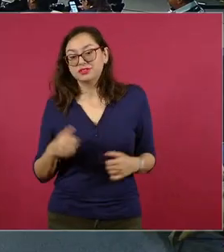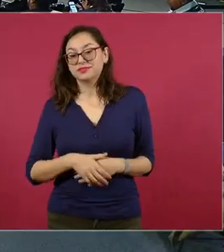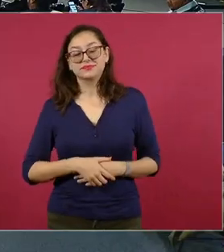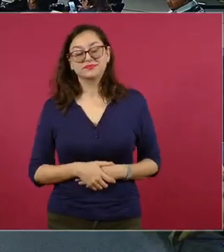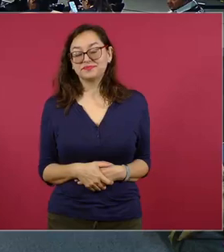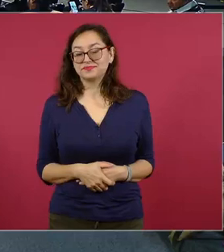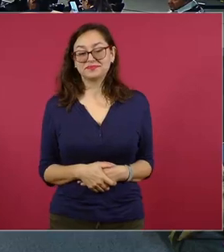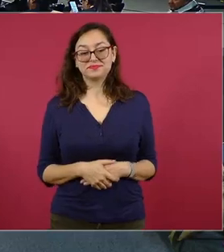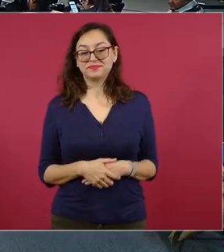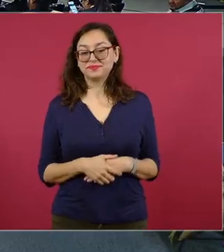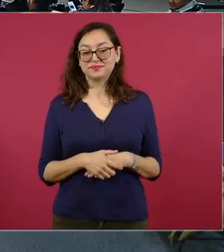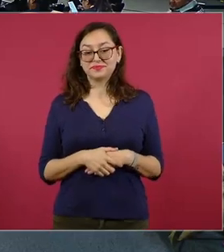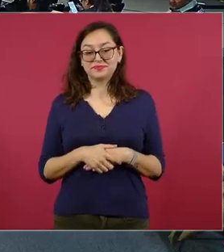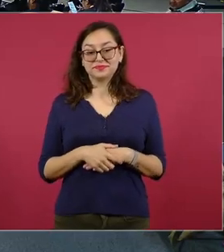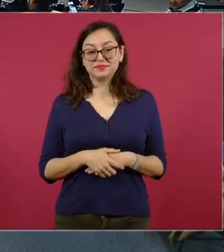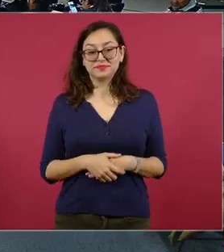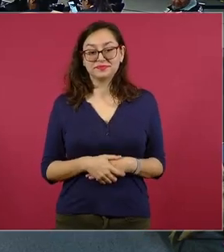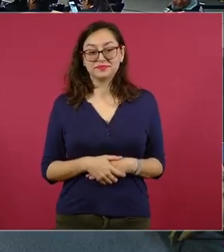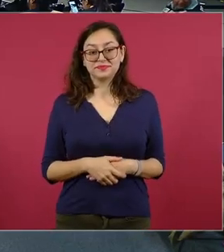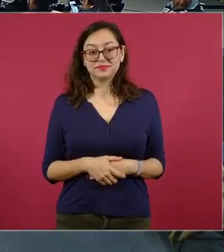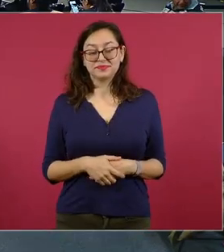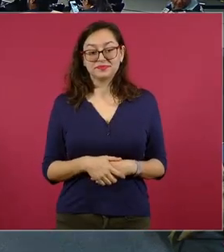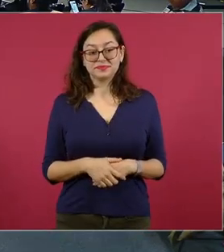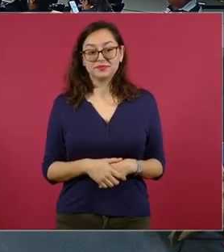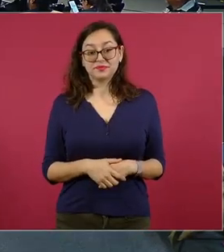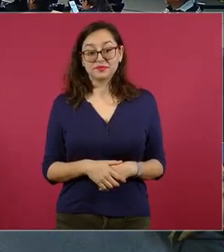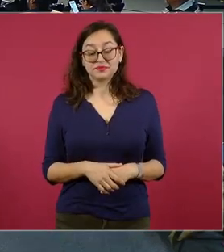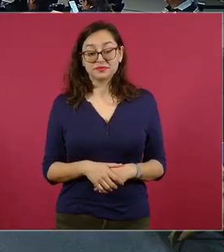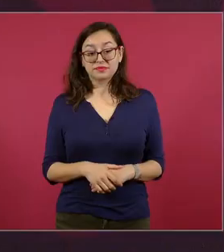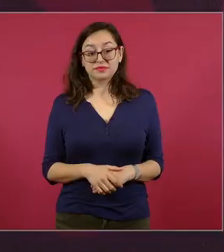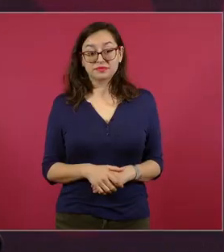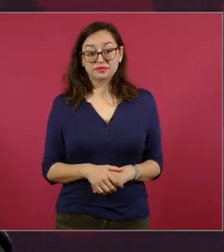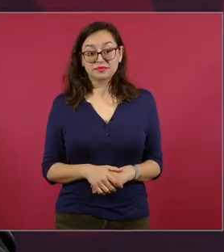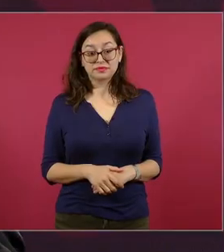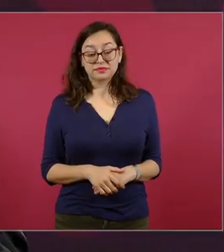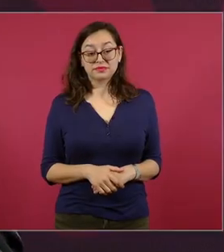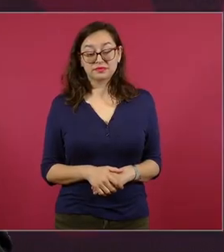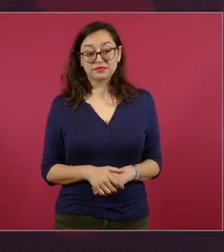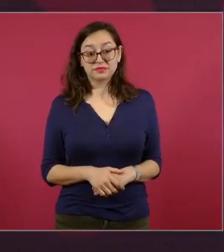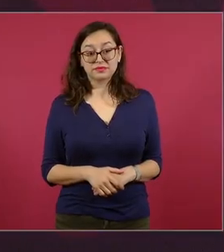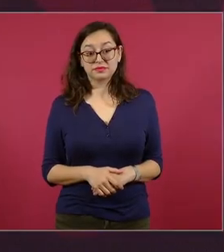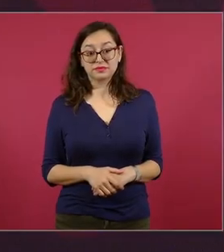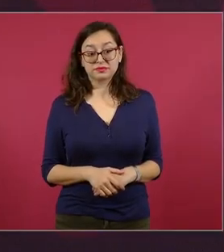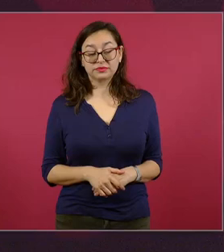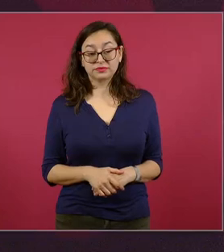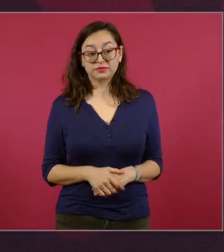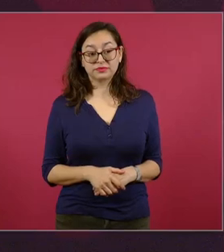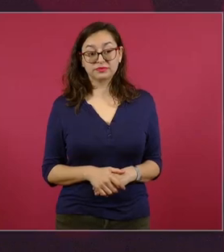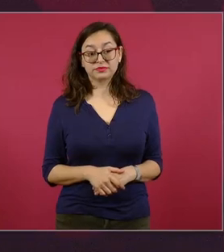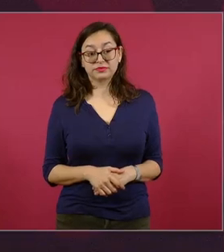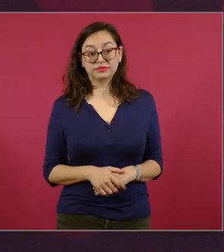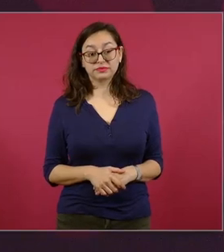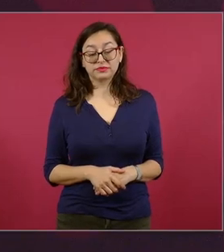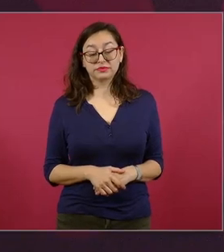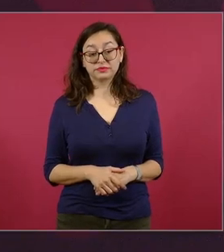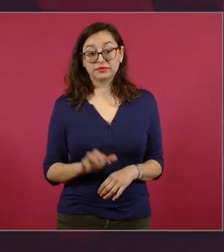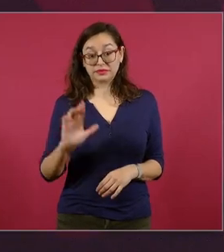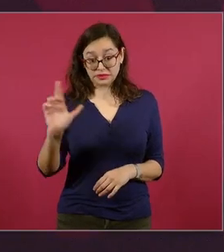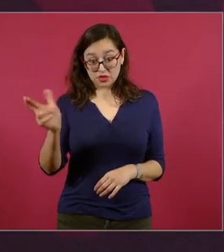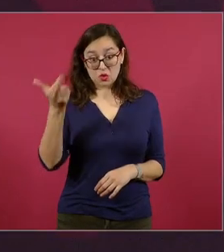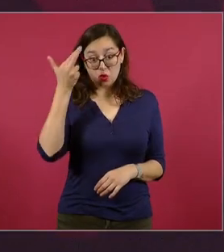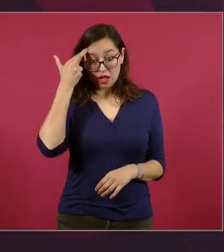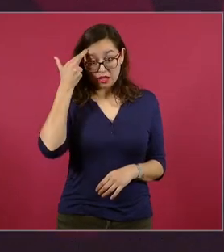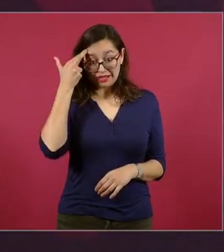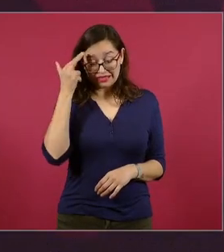¿Eh? No, ya estoy aquí. Acuérdense, el